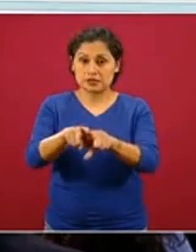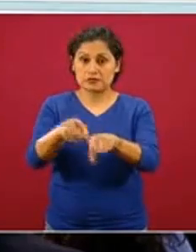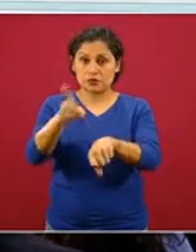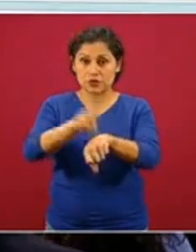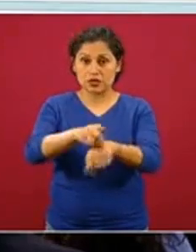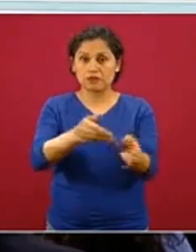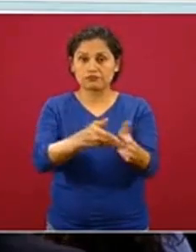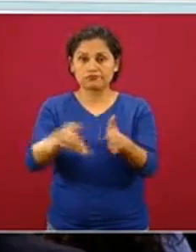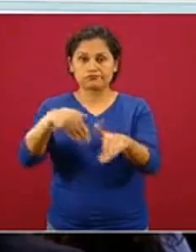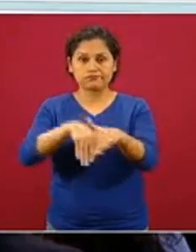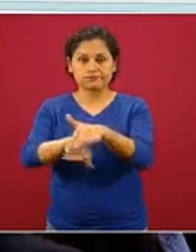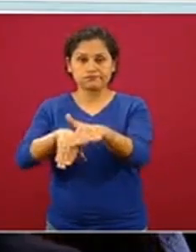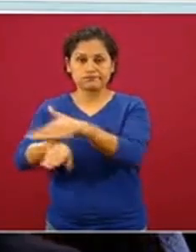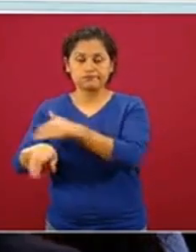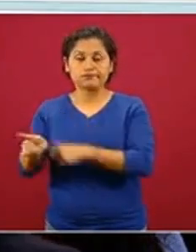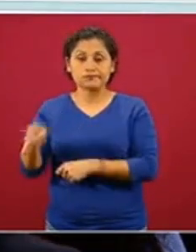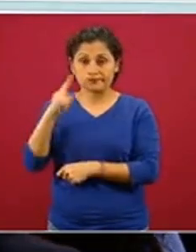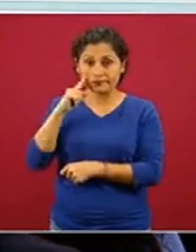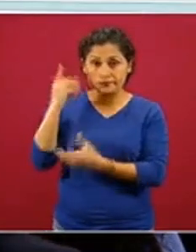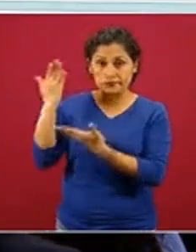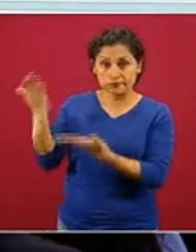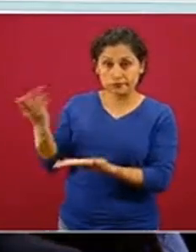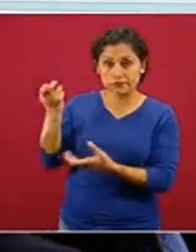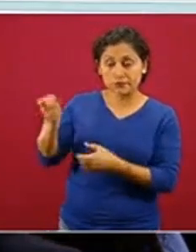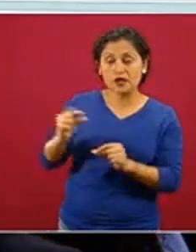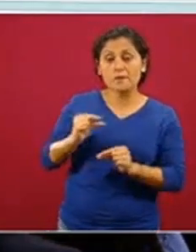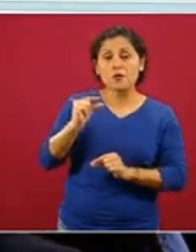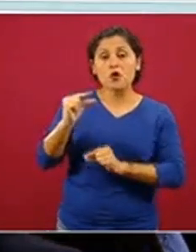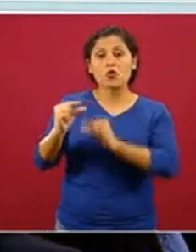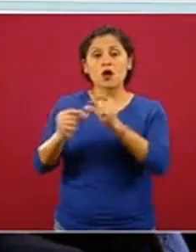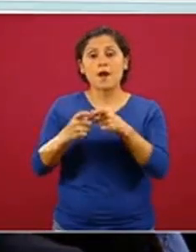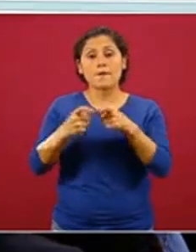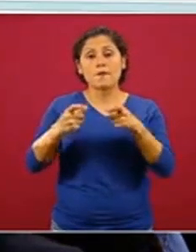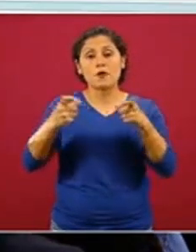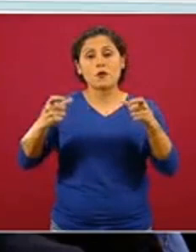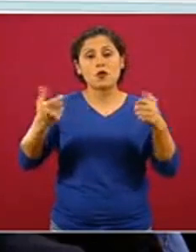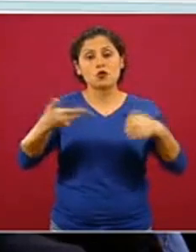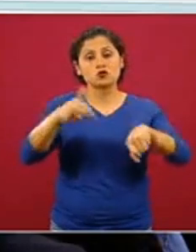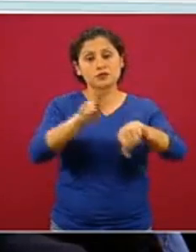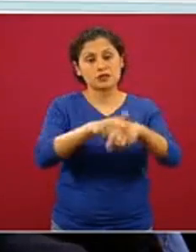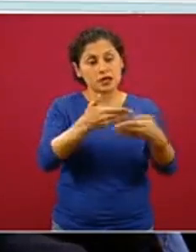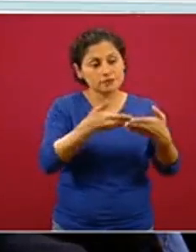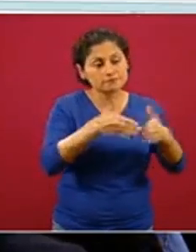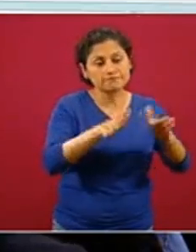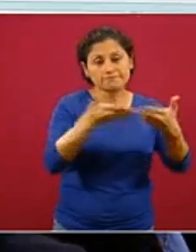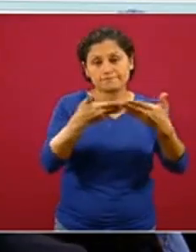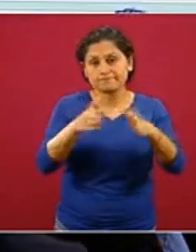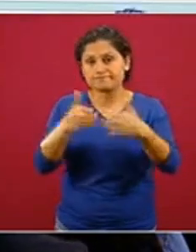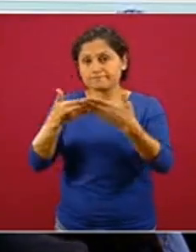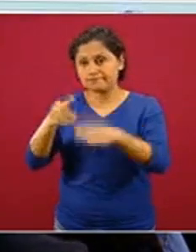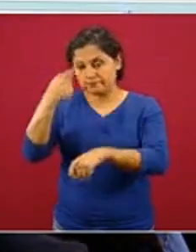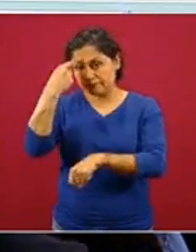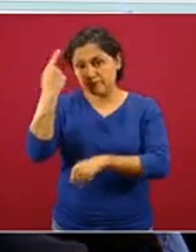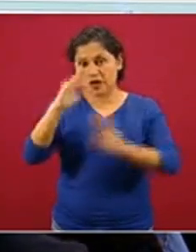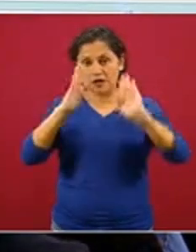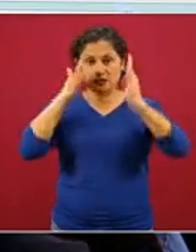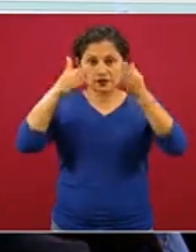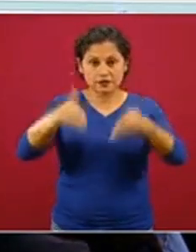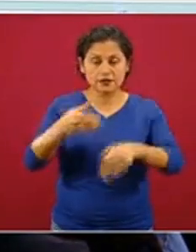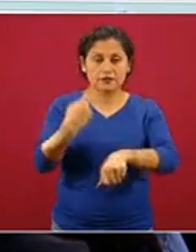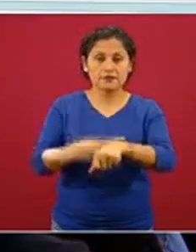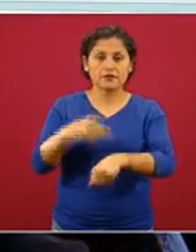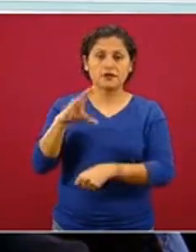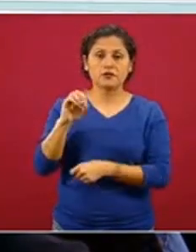la progresión de los hospitales que han ido abriendo para las instalaciones COVID. En el curso de la